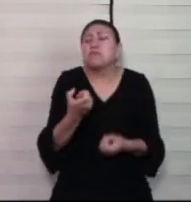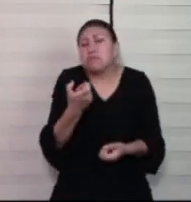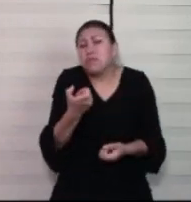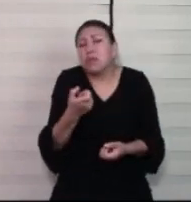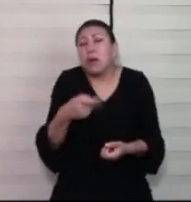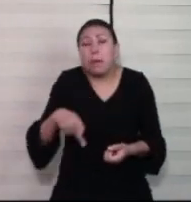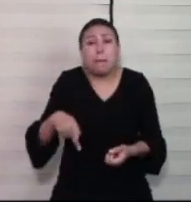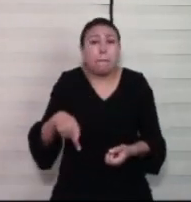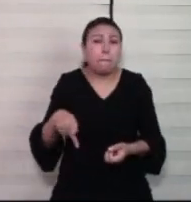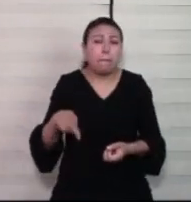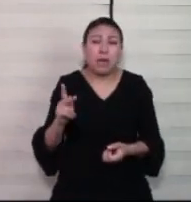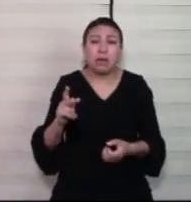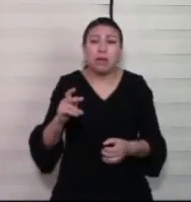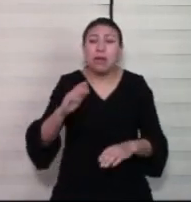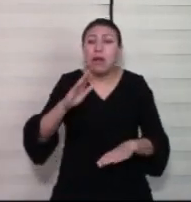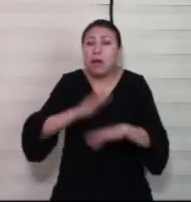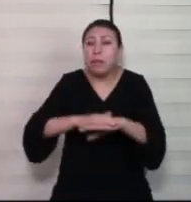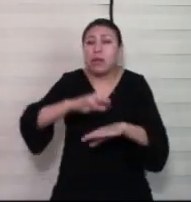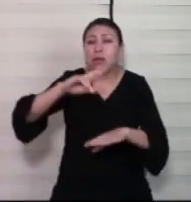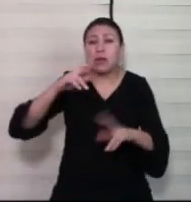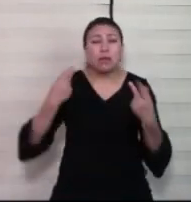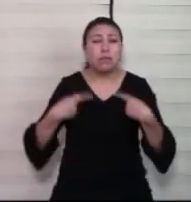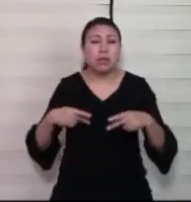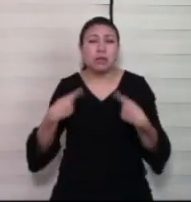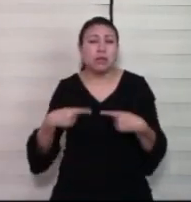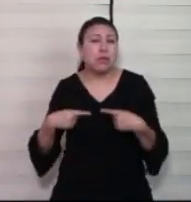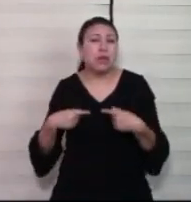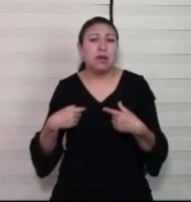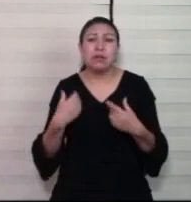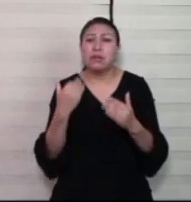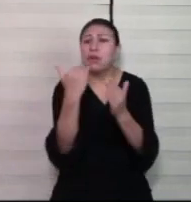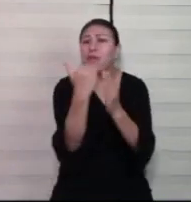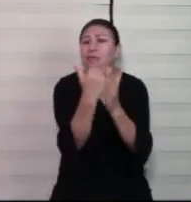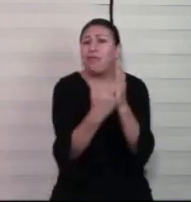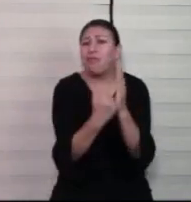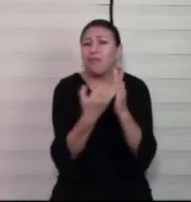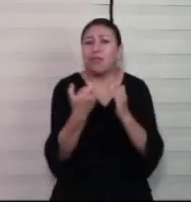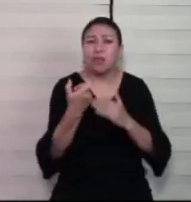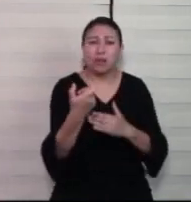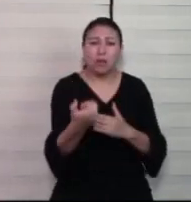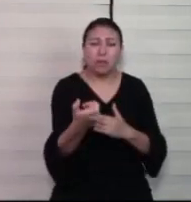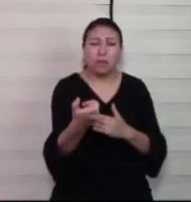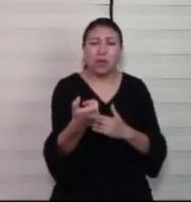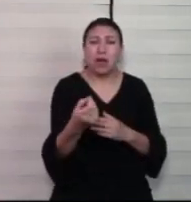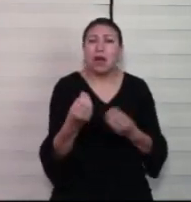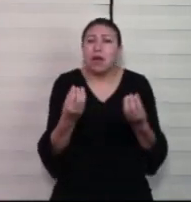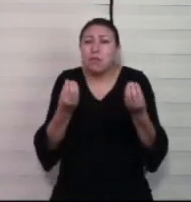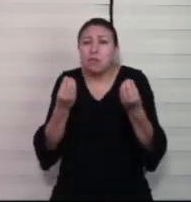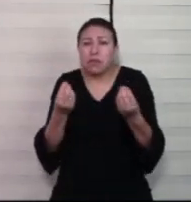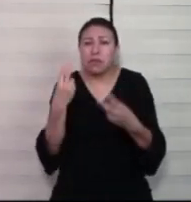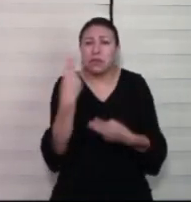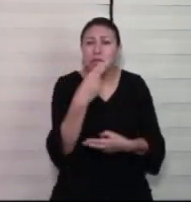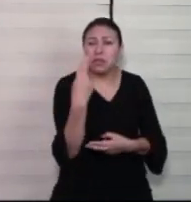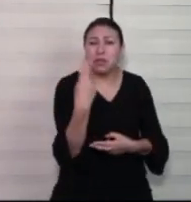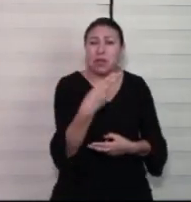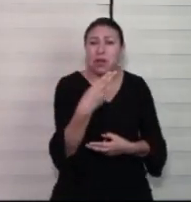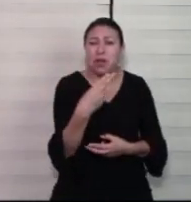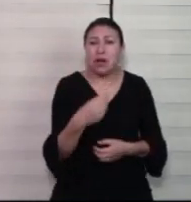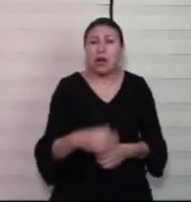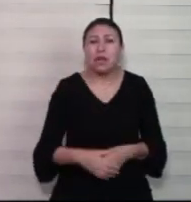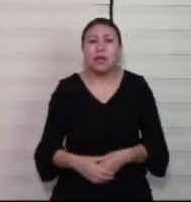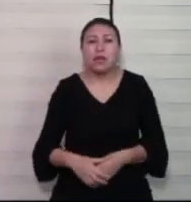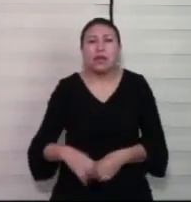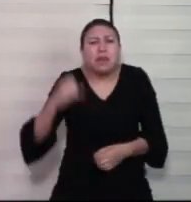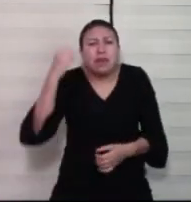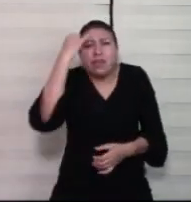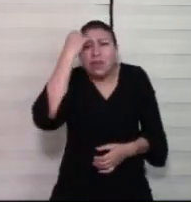hacerlo. Pero la mayoría está bajo una sombra de necesidad, bajo una sombra de